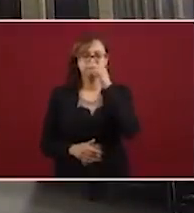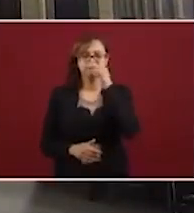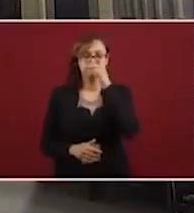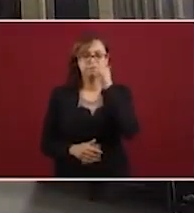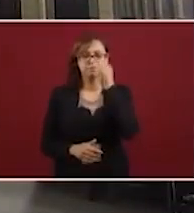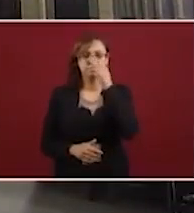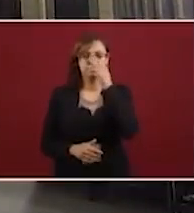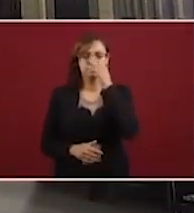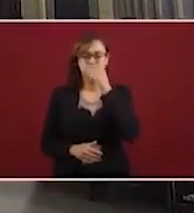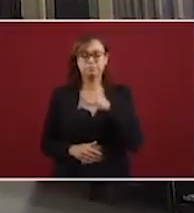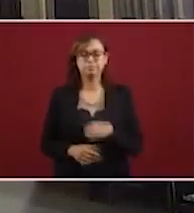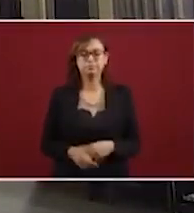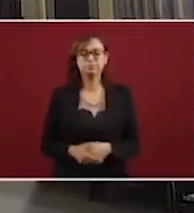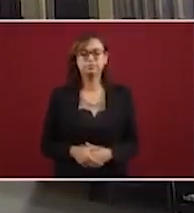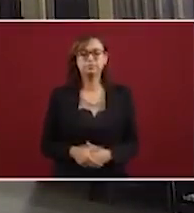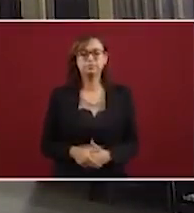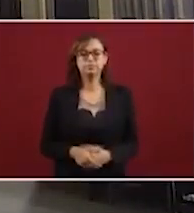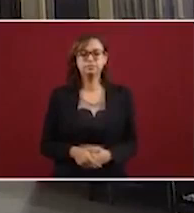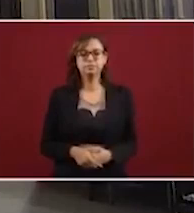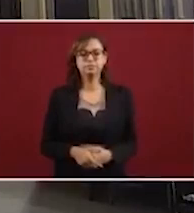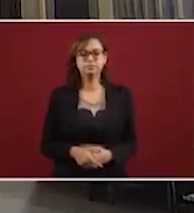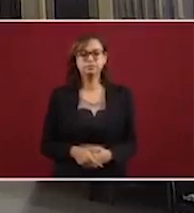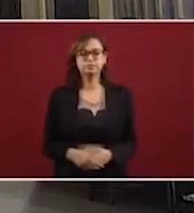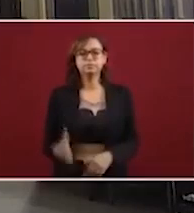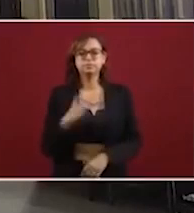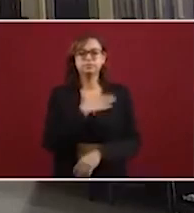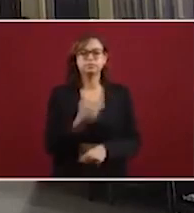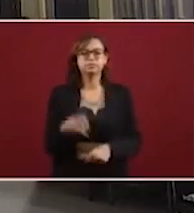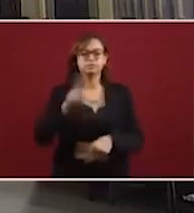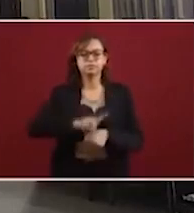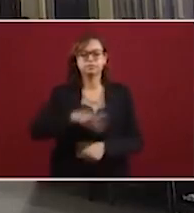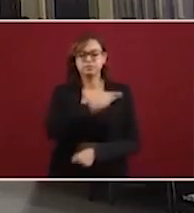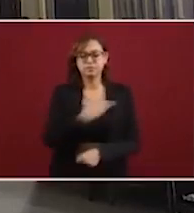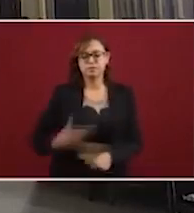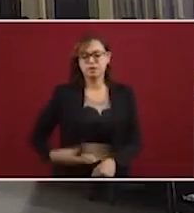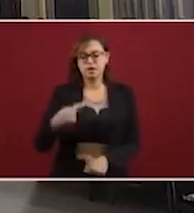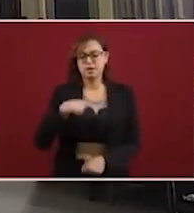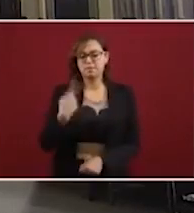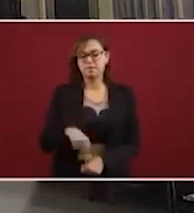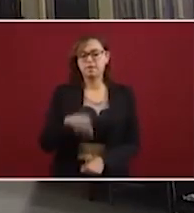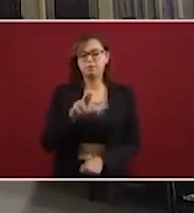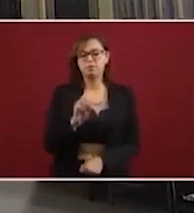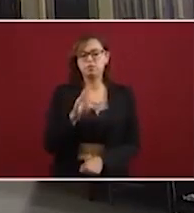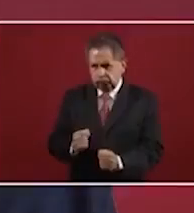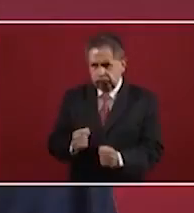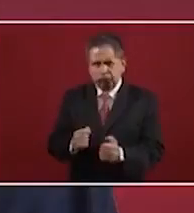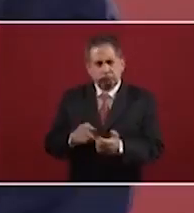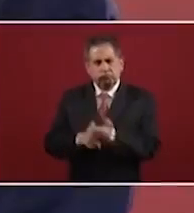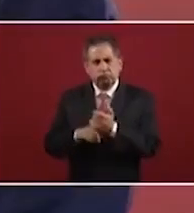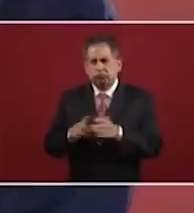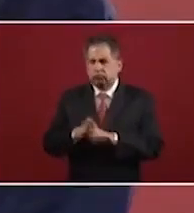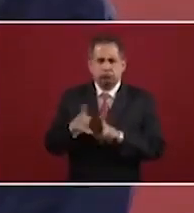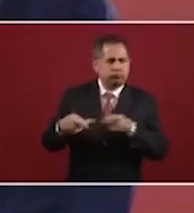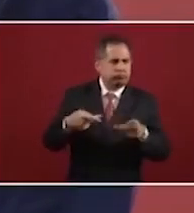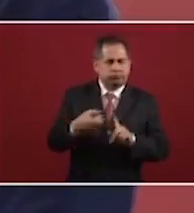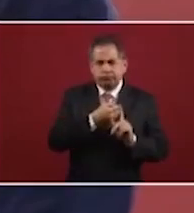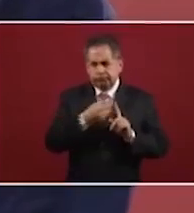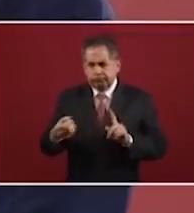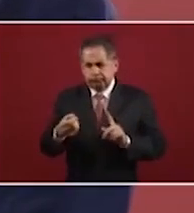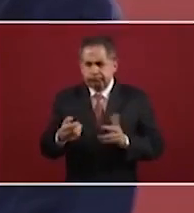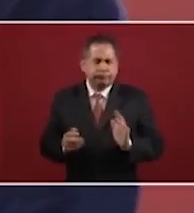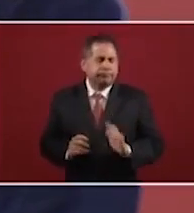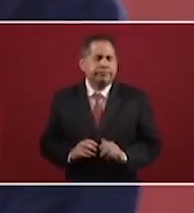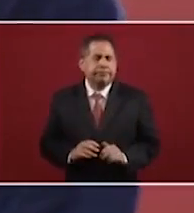a su hermano ovidio guzmán gracias andrés manuel por soltar a ovidio la derecha te va a criticar